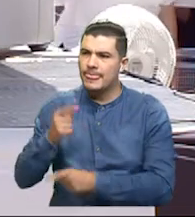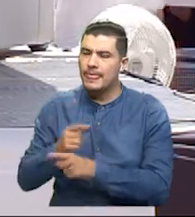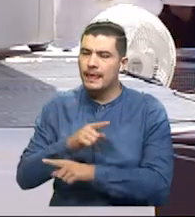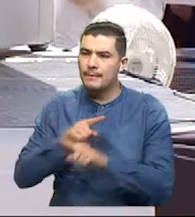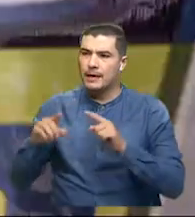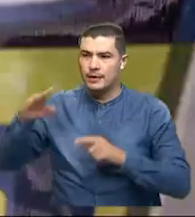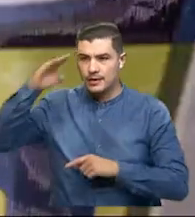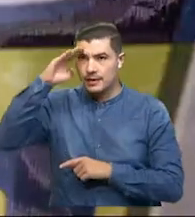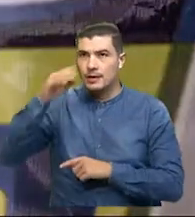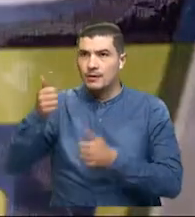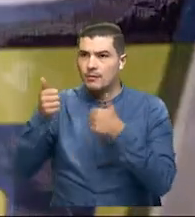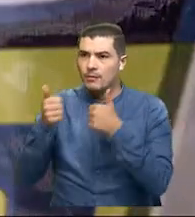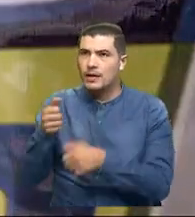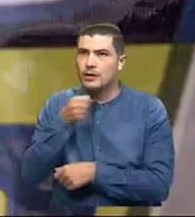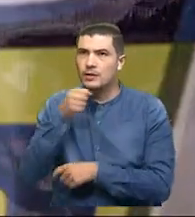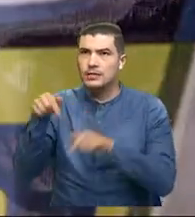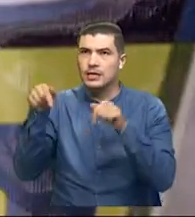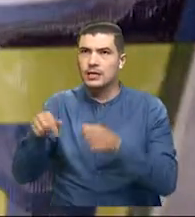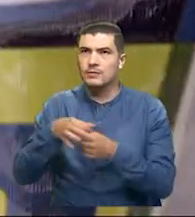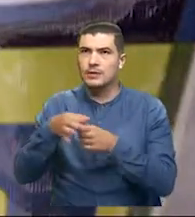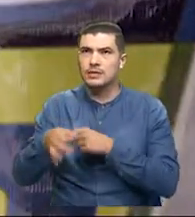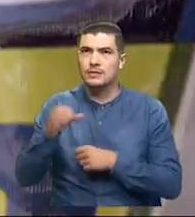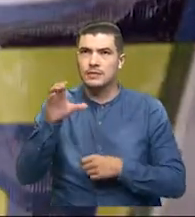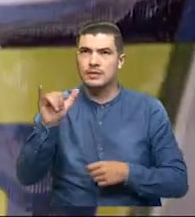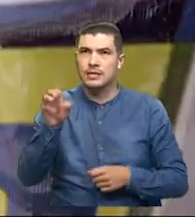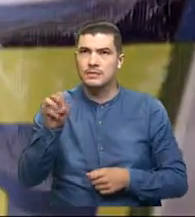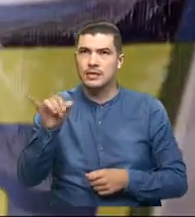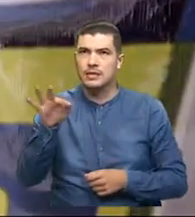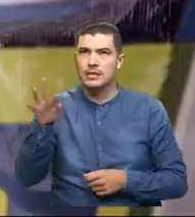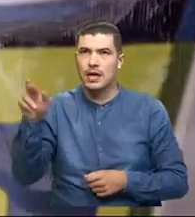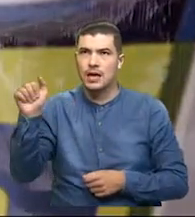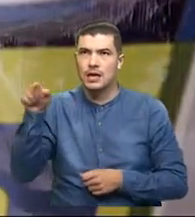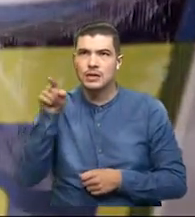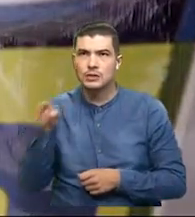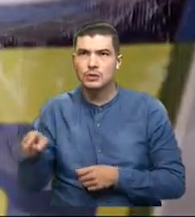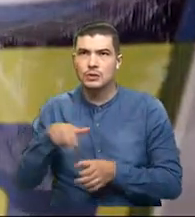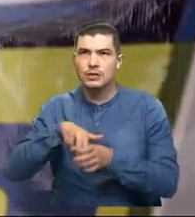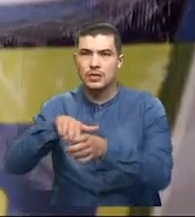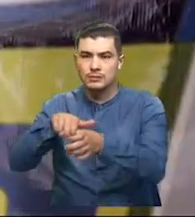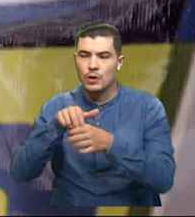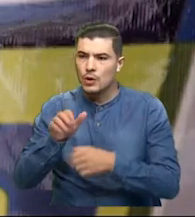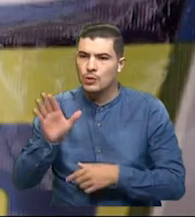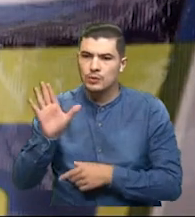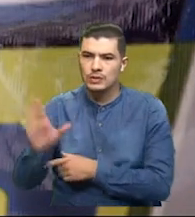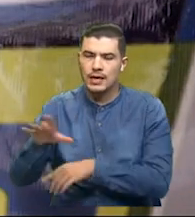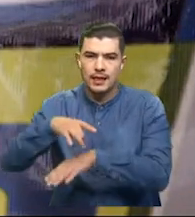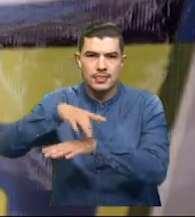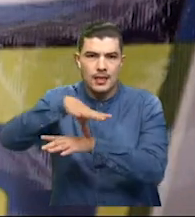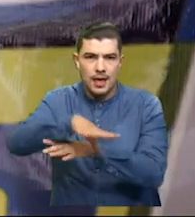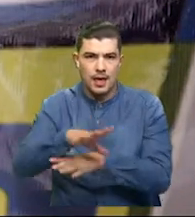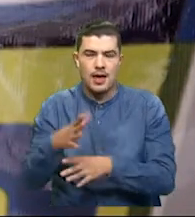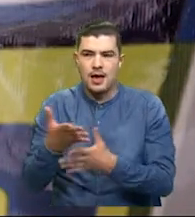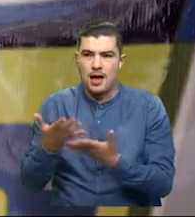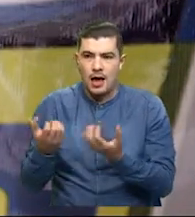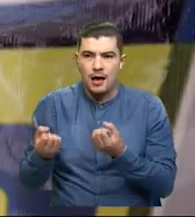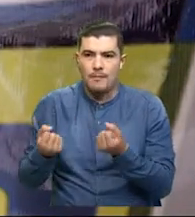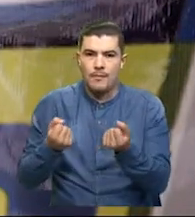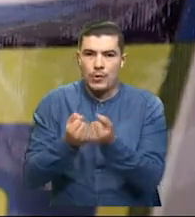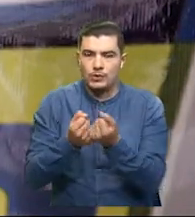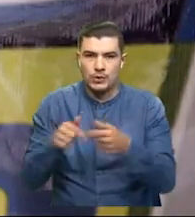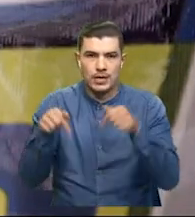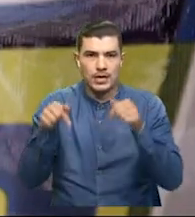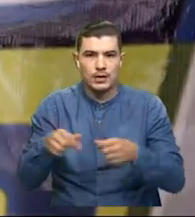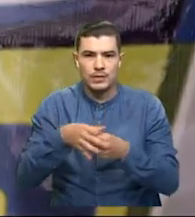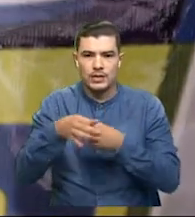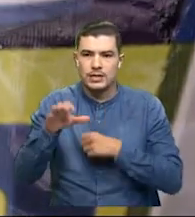dele otra buena noticia a Cimitarra, que dentro del fortalecimiento en la movilidad, usted le va a dejar un gran aporte a Cimitarra